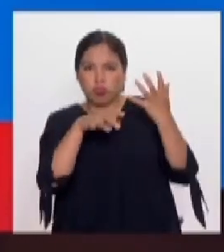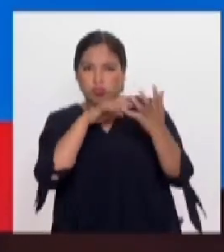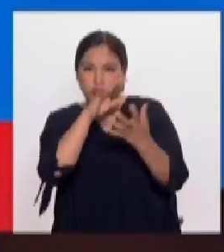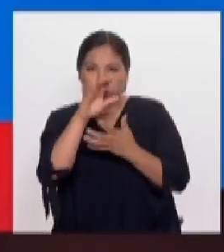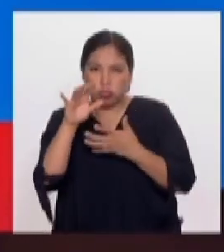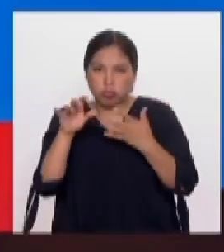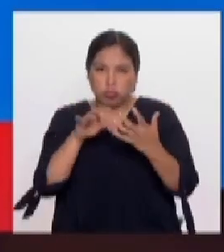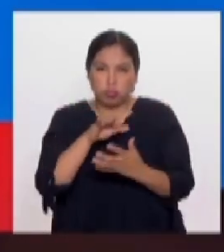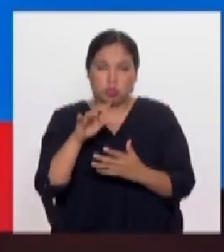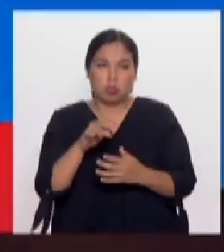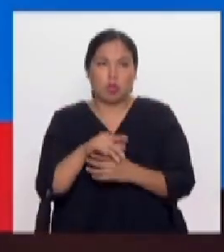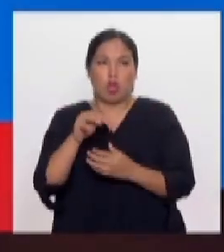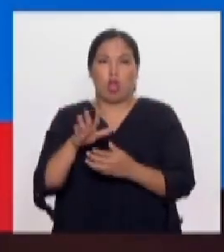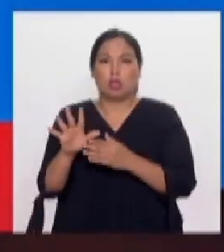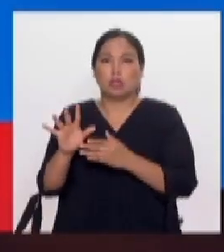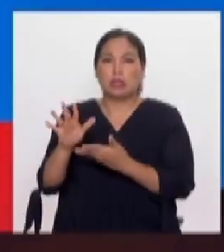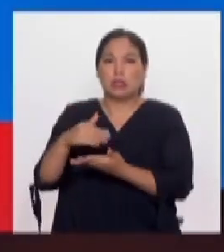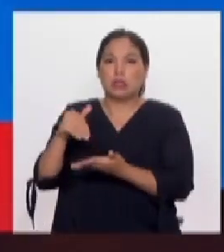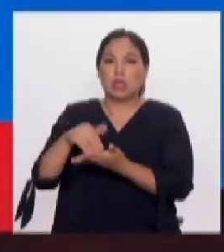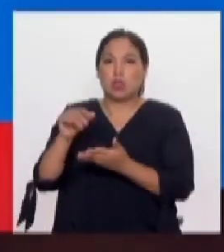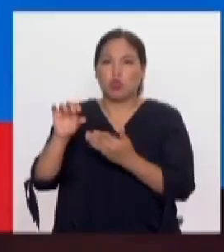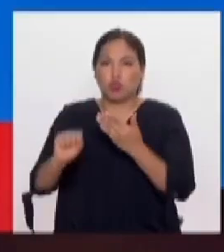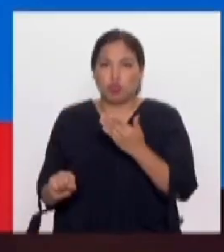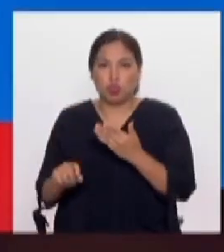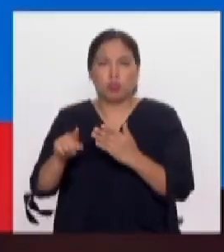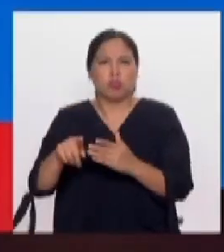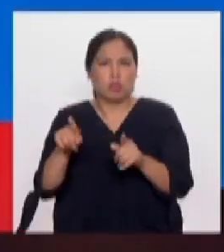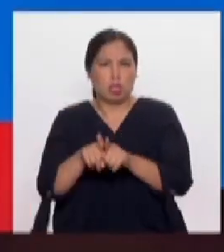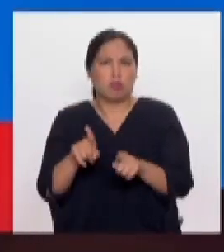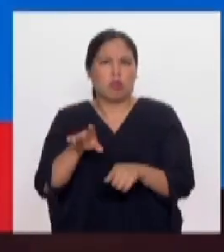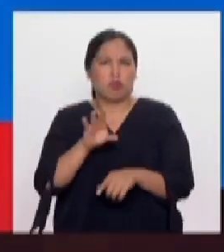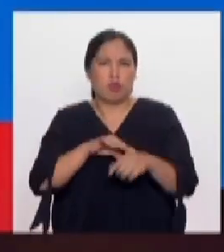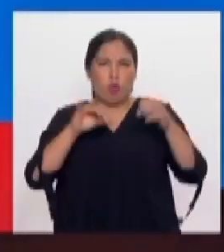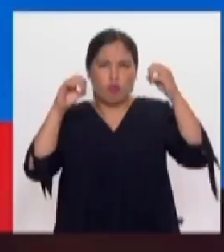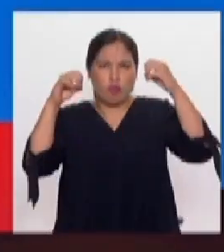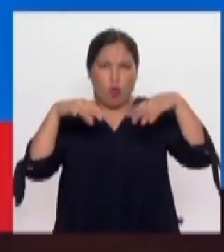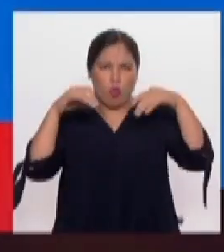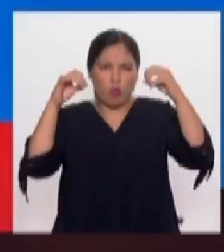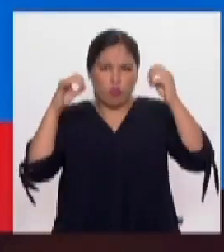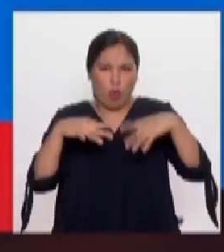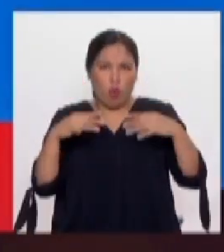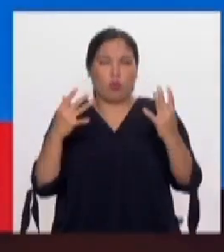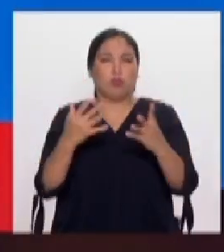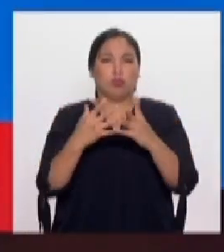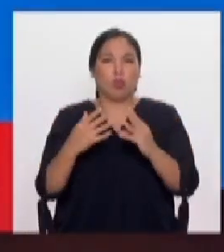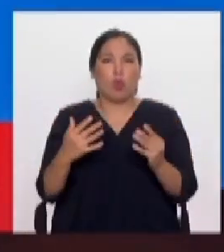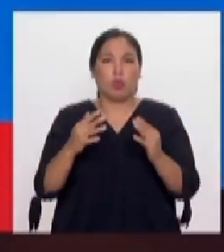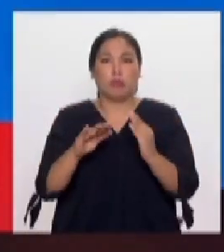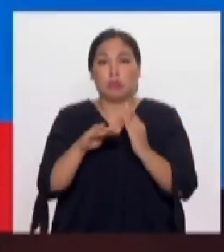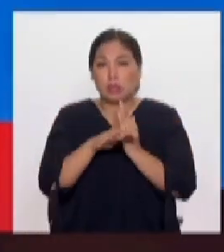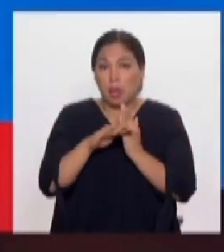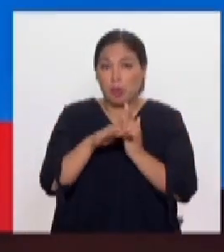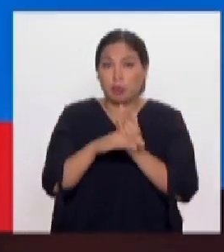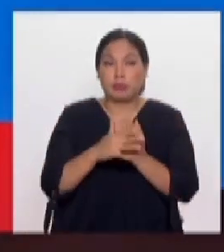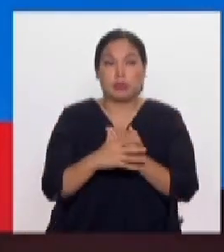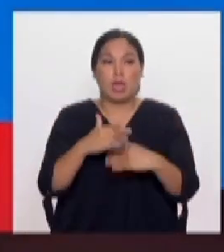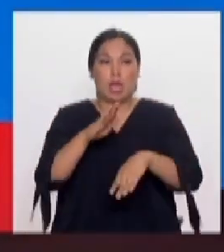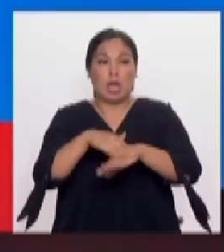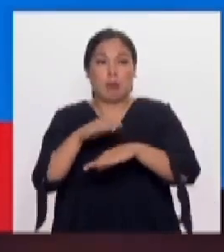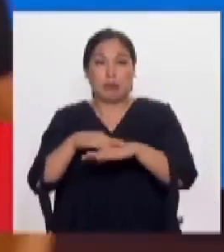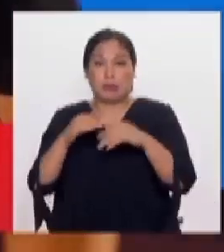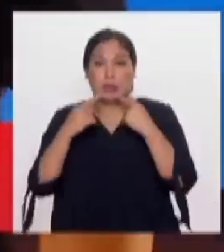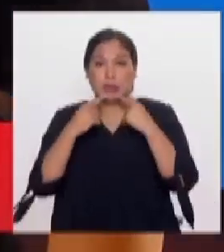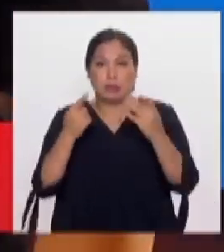de la parte centro y sur, también favoreciendo la ocurrencia de lluvias de moderada a fuerte intensidad, como vamos a ver en los avisos que vienen a